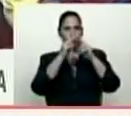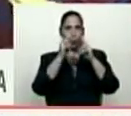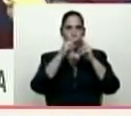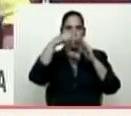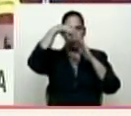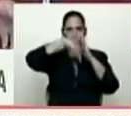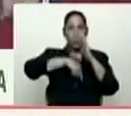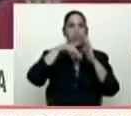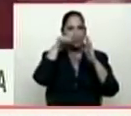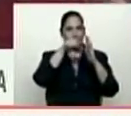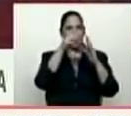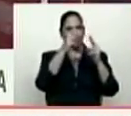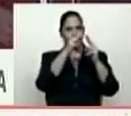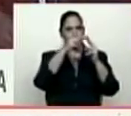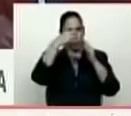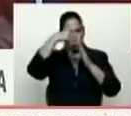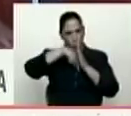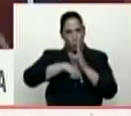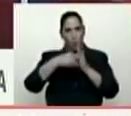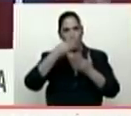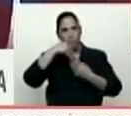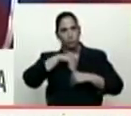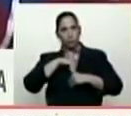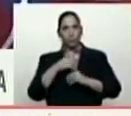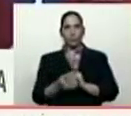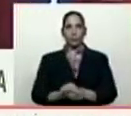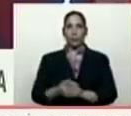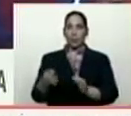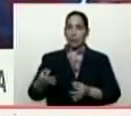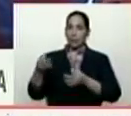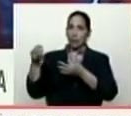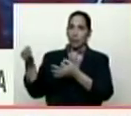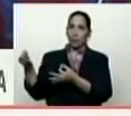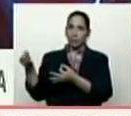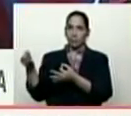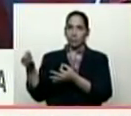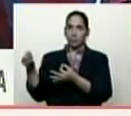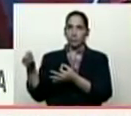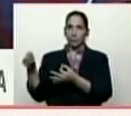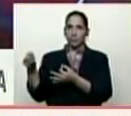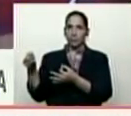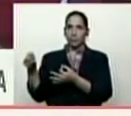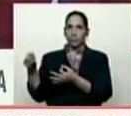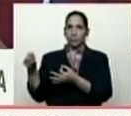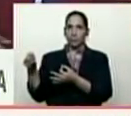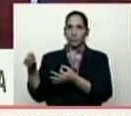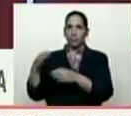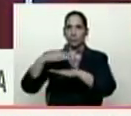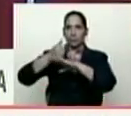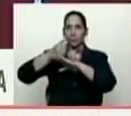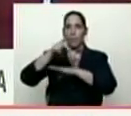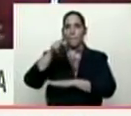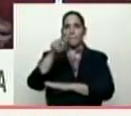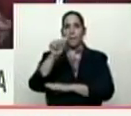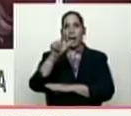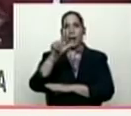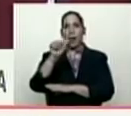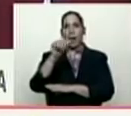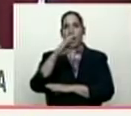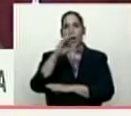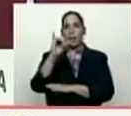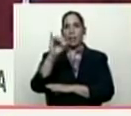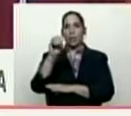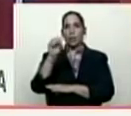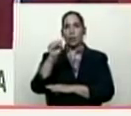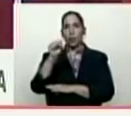mí. Y quiero entregarle a el mayor general Palacio, en nombre